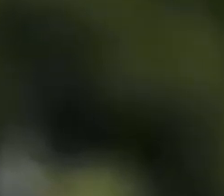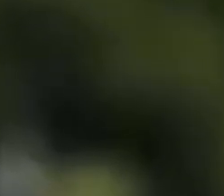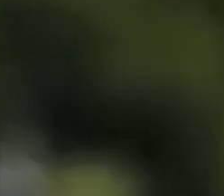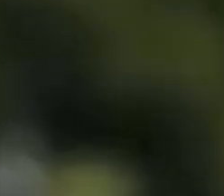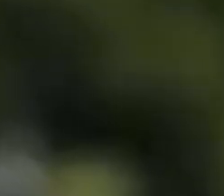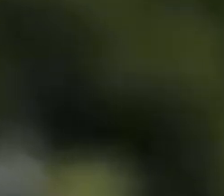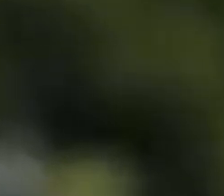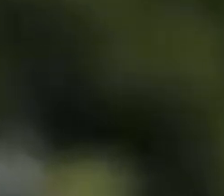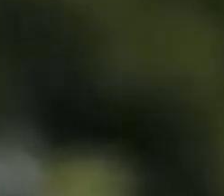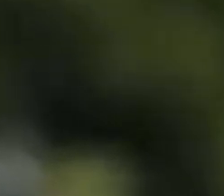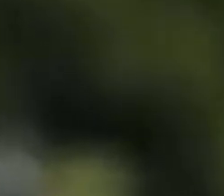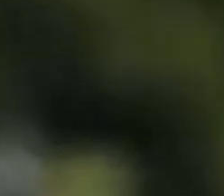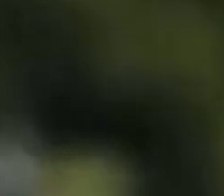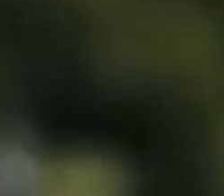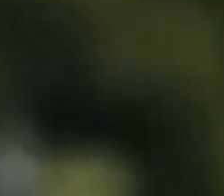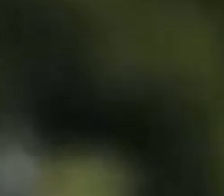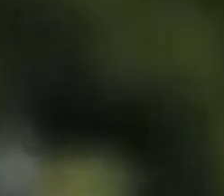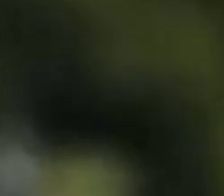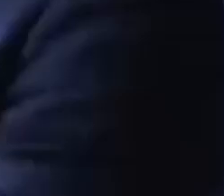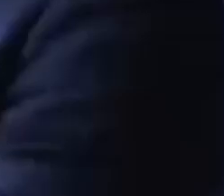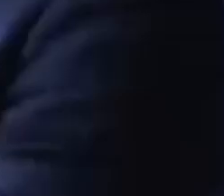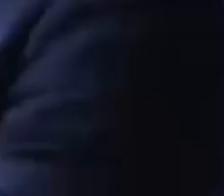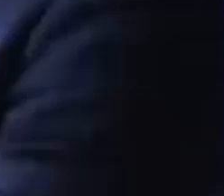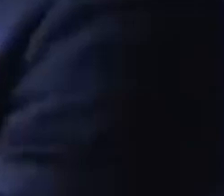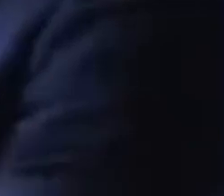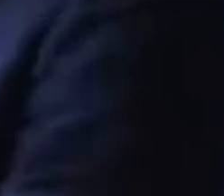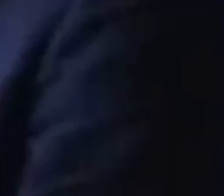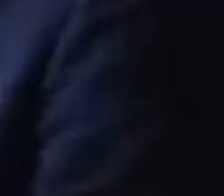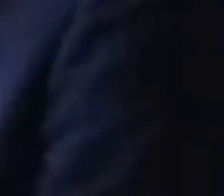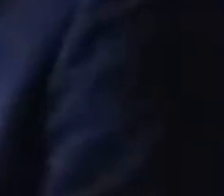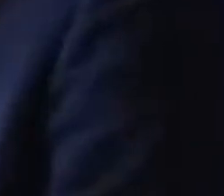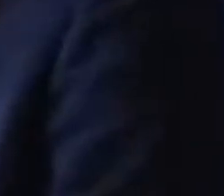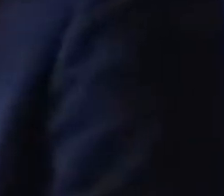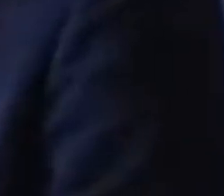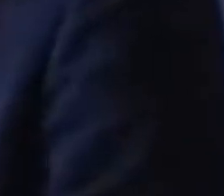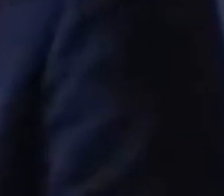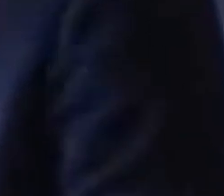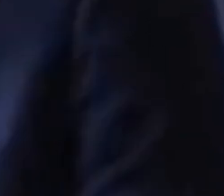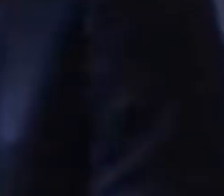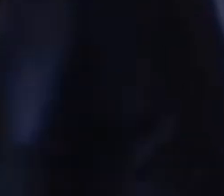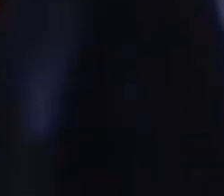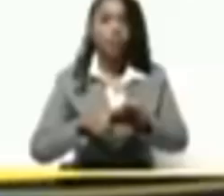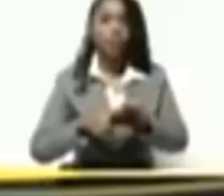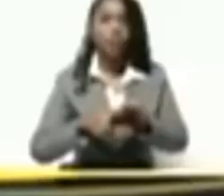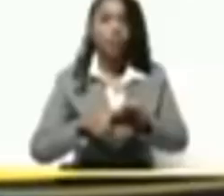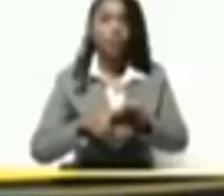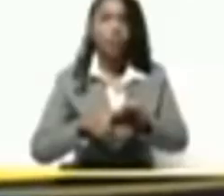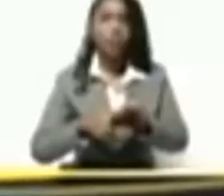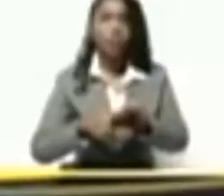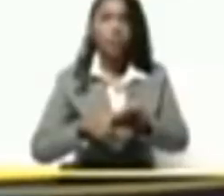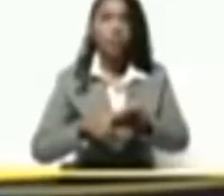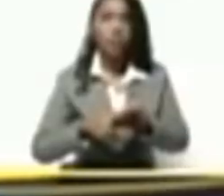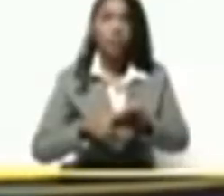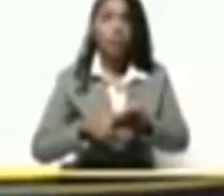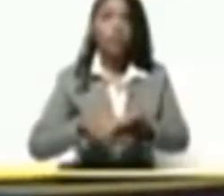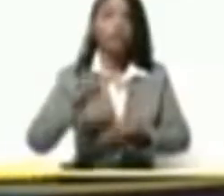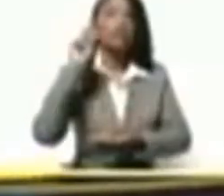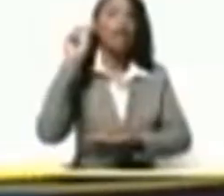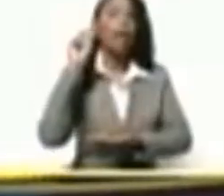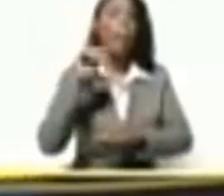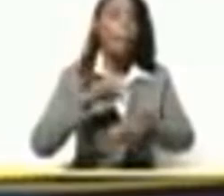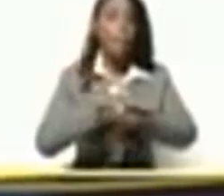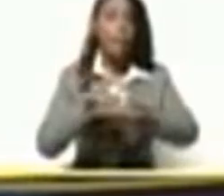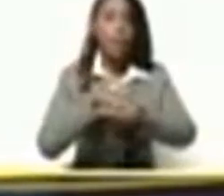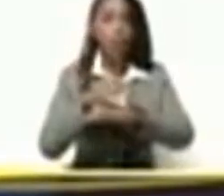señores. Eso es lo que oculta el dictador Nicolás Maduro y a toda la comunidad internacional. Y algunos países también saben lo que está sucediendo en el país caribeño,